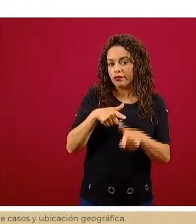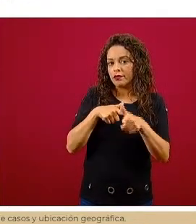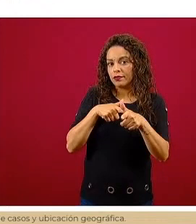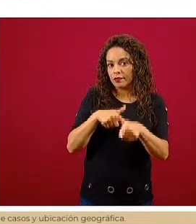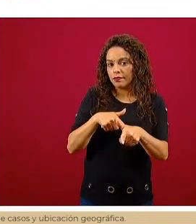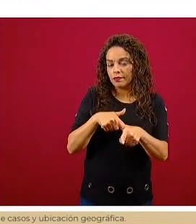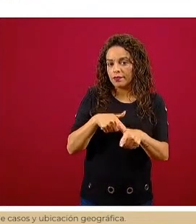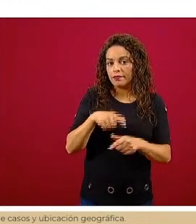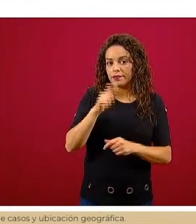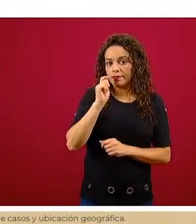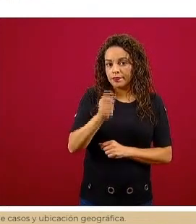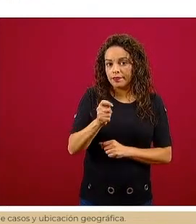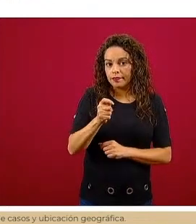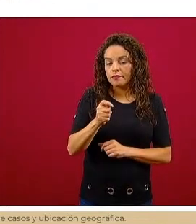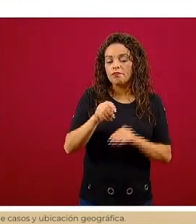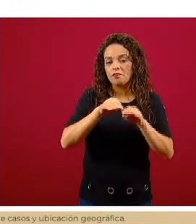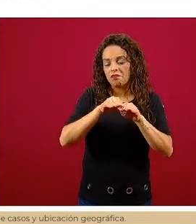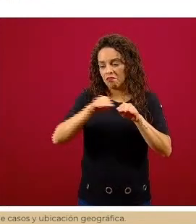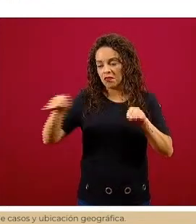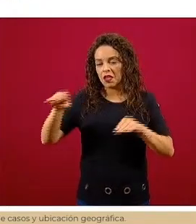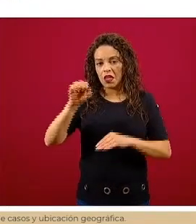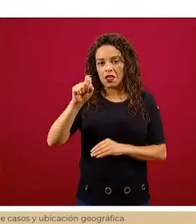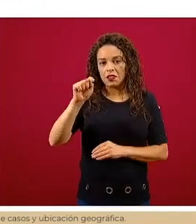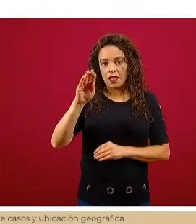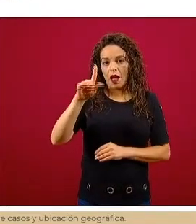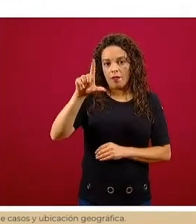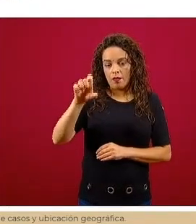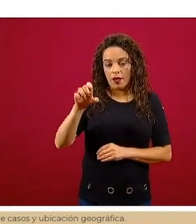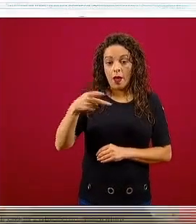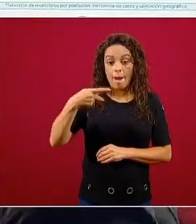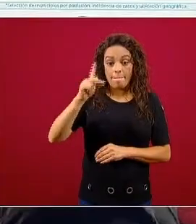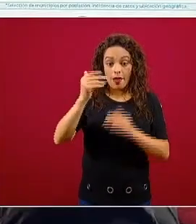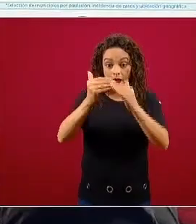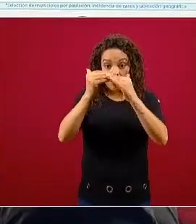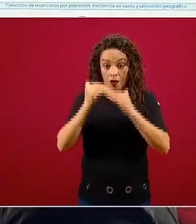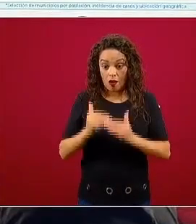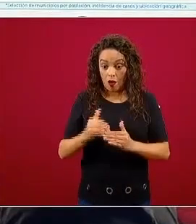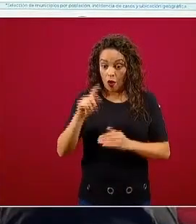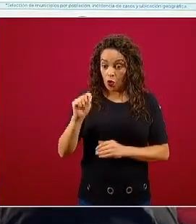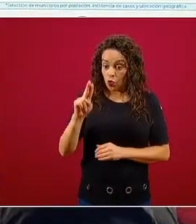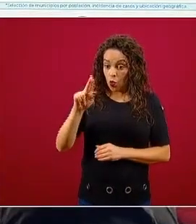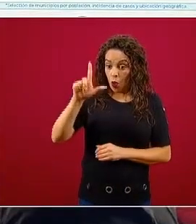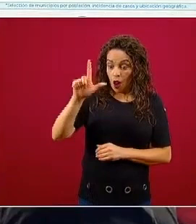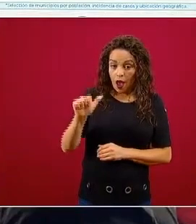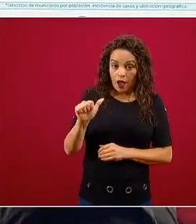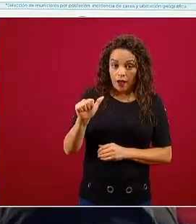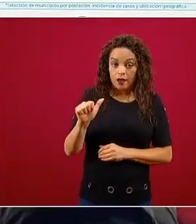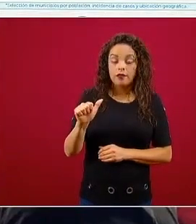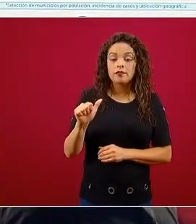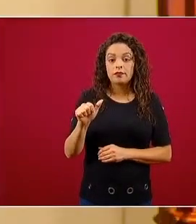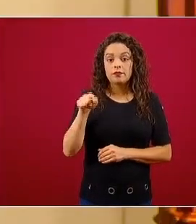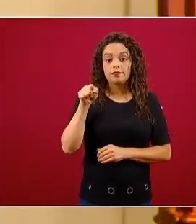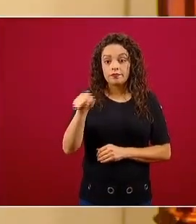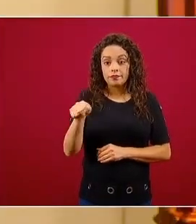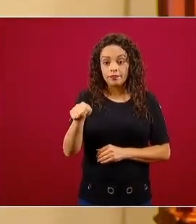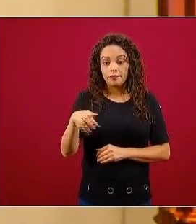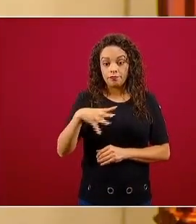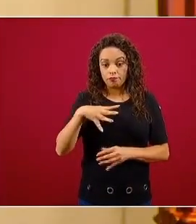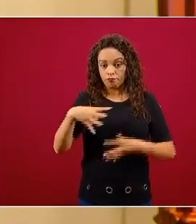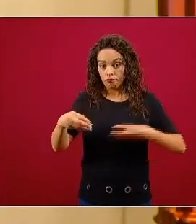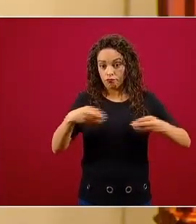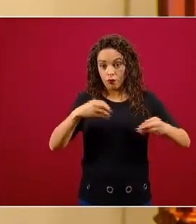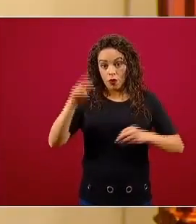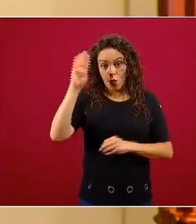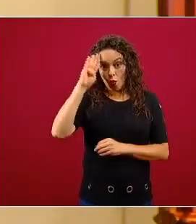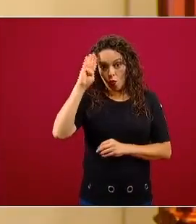en una meseta, no así Tulancingo, que aunque inició con una transmisión no tan explosiva, una